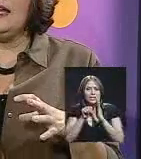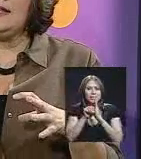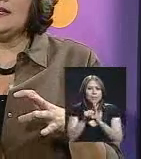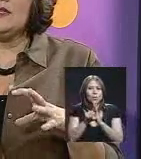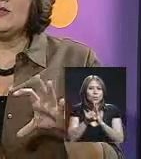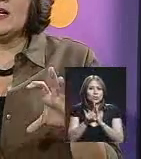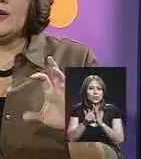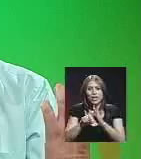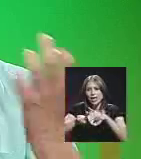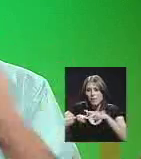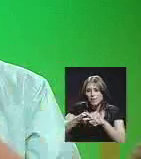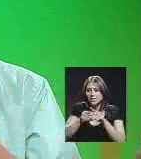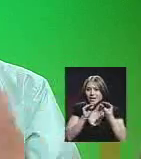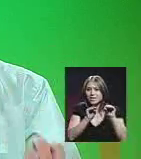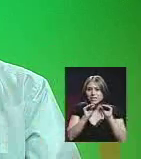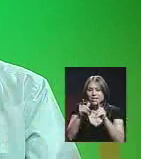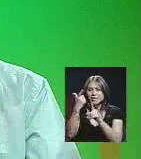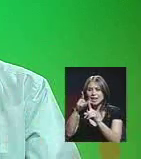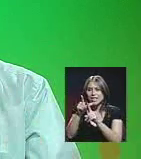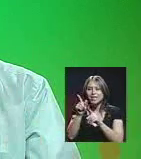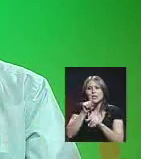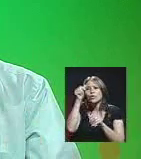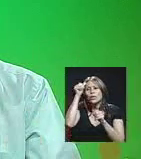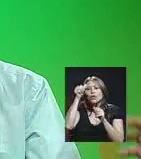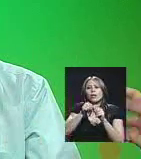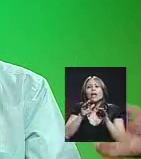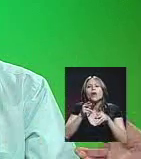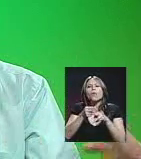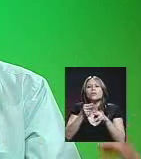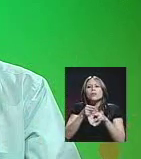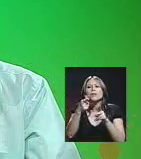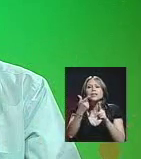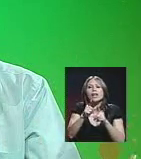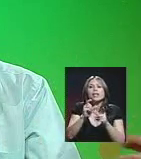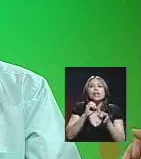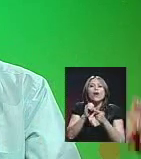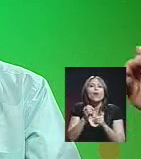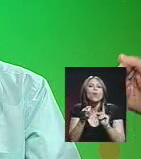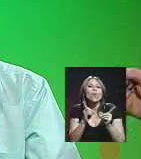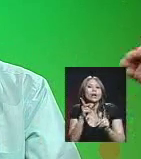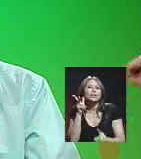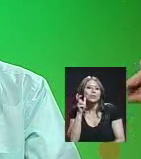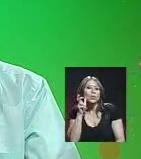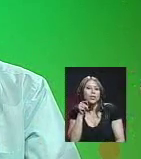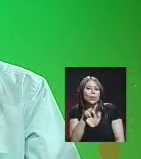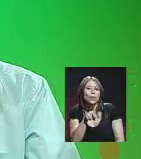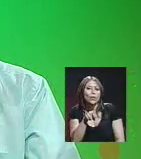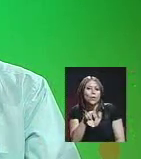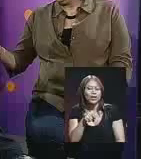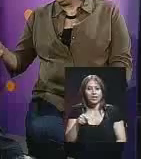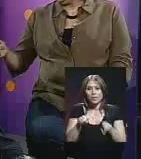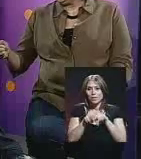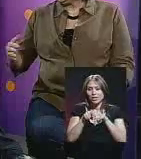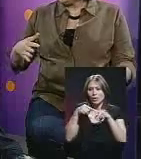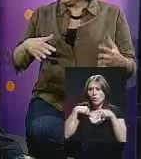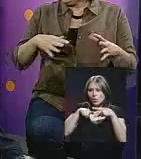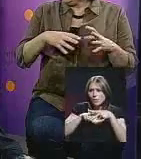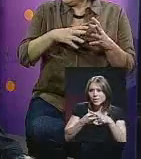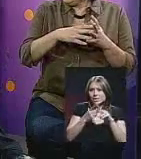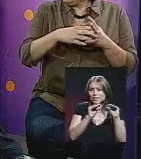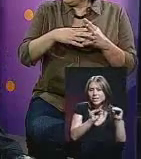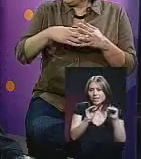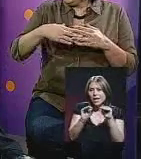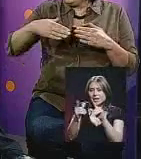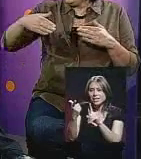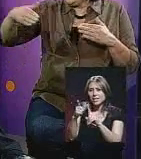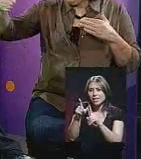enseñar las letras y no se acuerdan cómo se llama esa letra o qué sonido hace, que uno les va empezando a enseñar letras y ya cuando